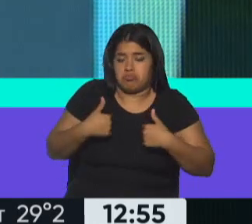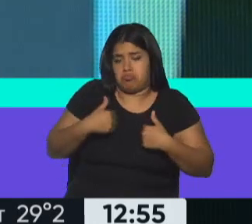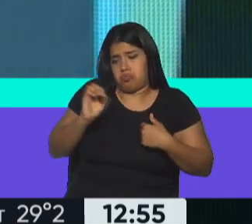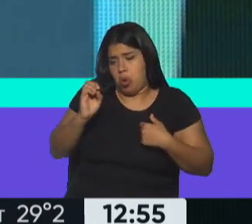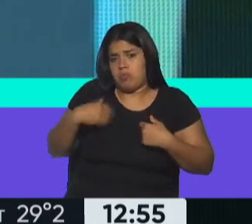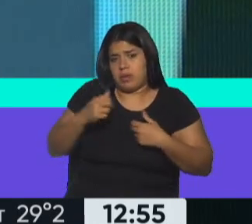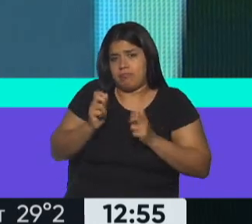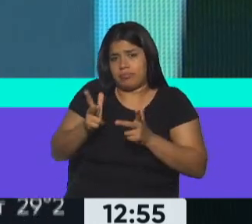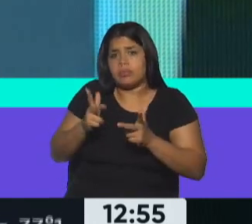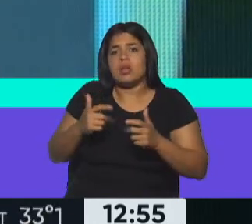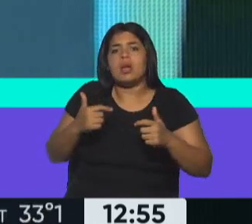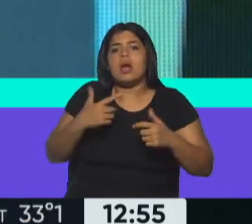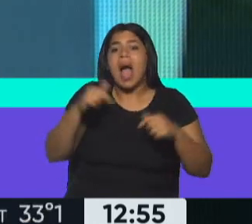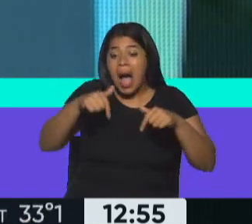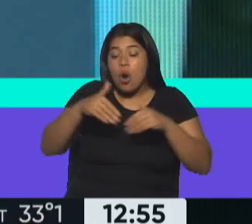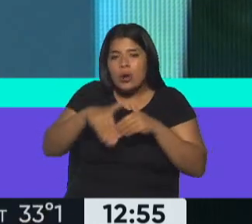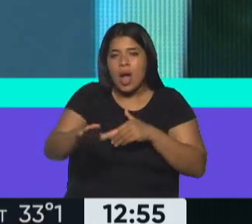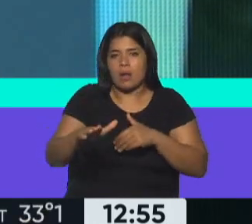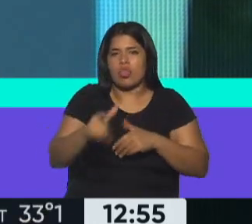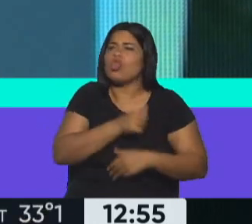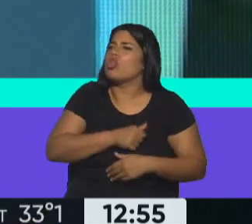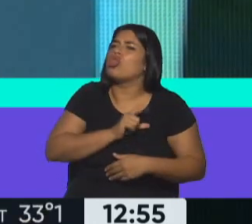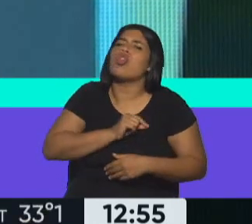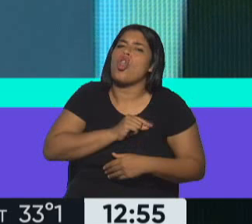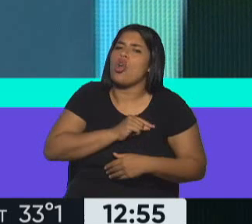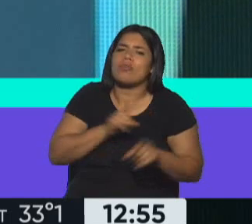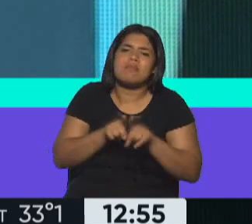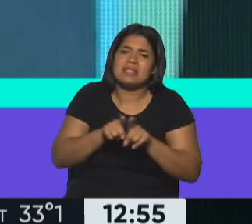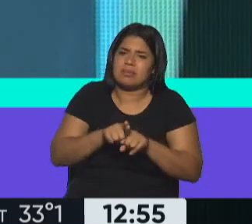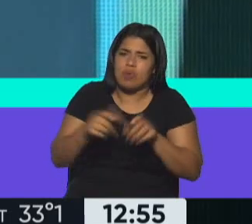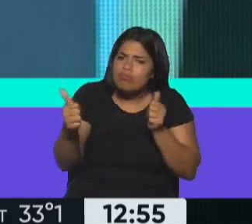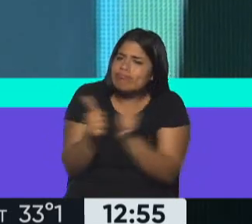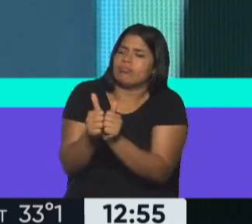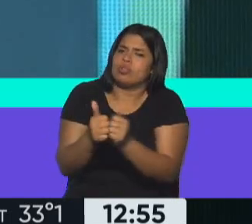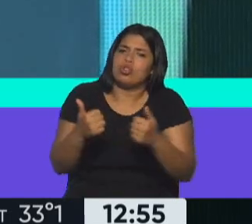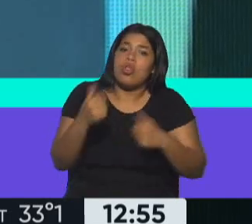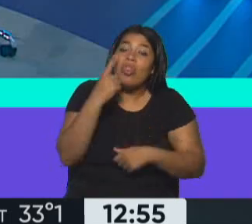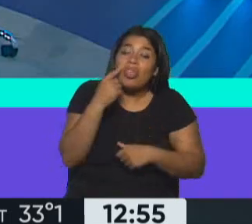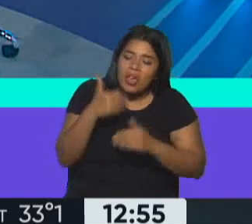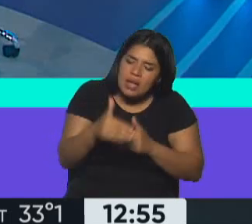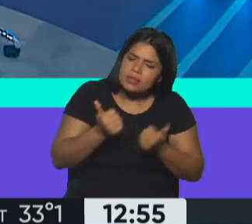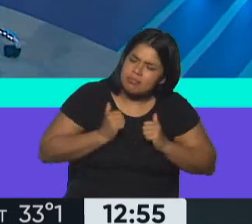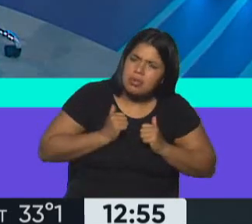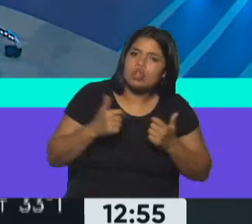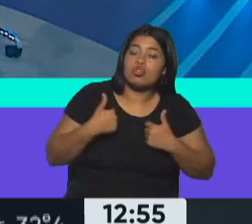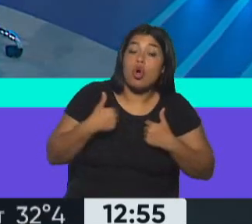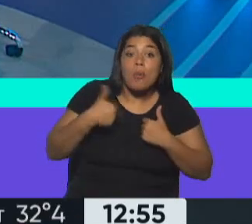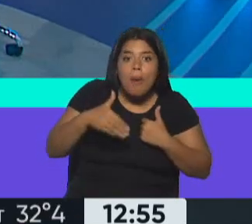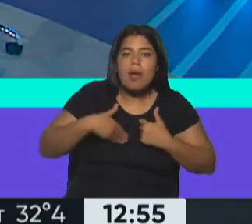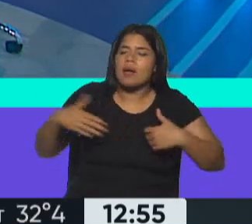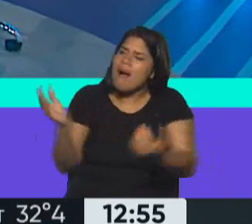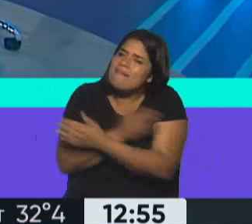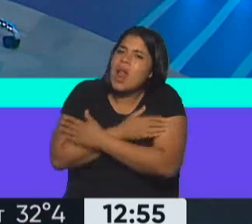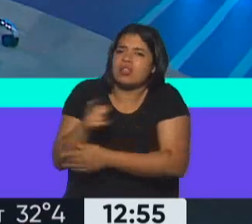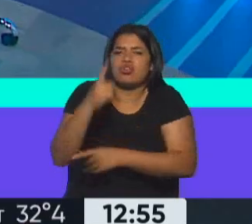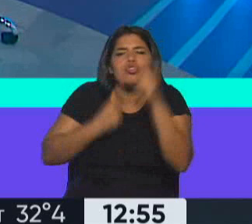años pero de ahora en más con estás conmigo voy a dejar pasar unos días para poder abrazarte y llorar con vos qué es lo que a mí